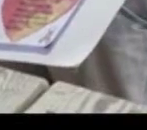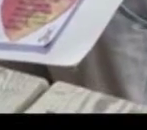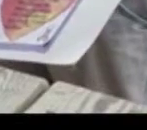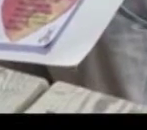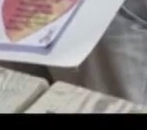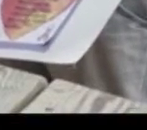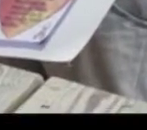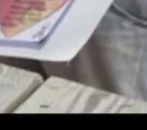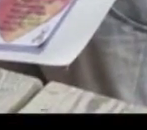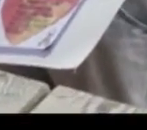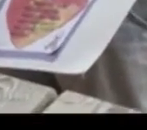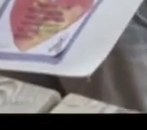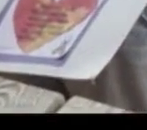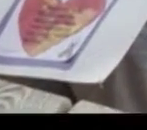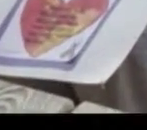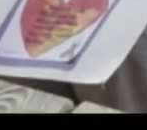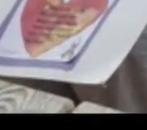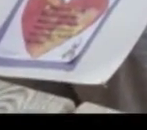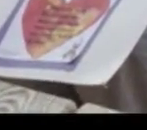normalmente